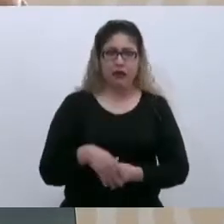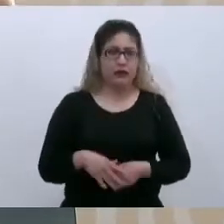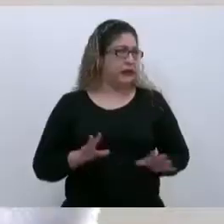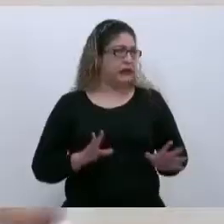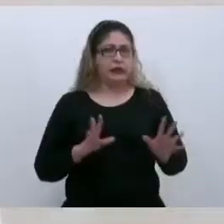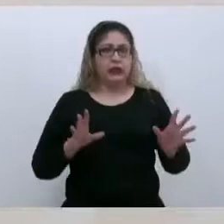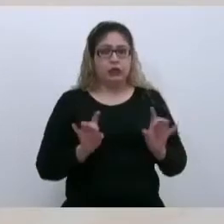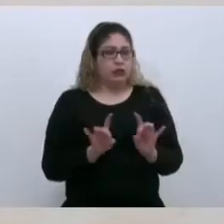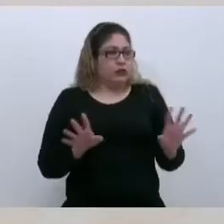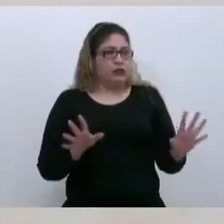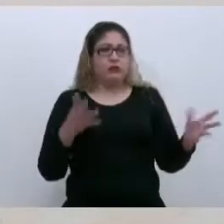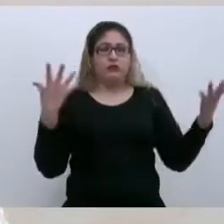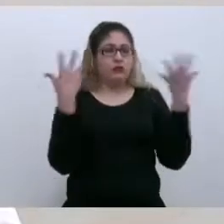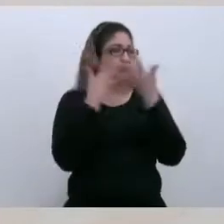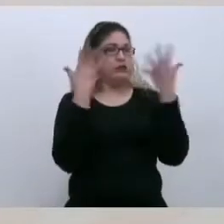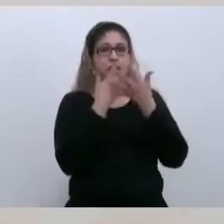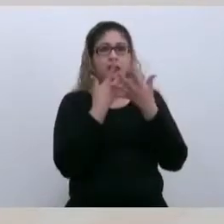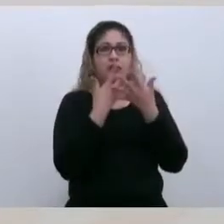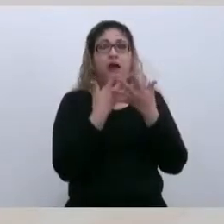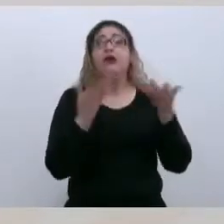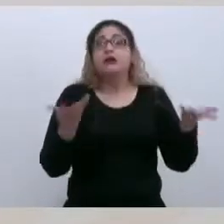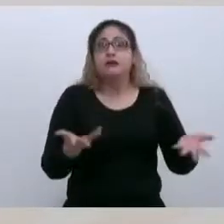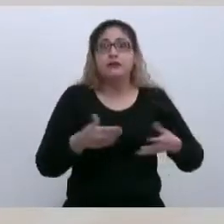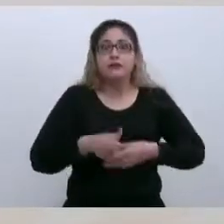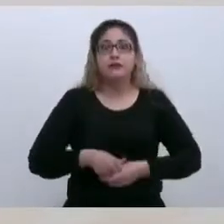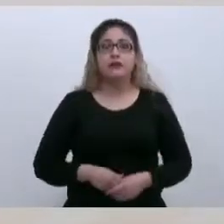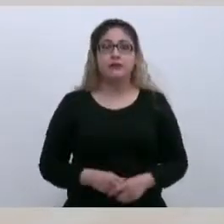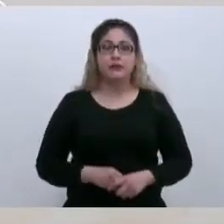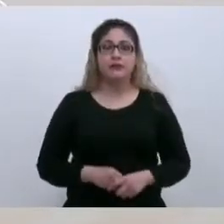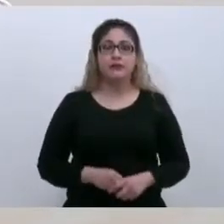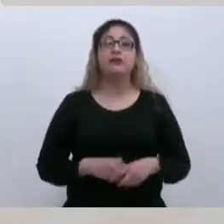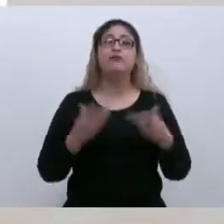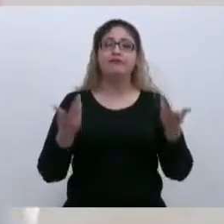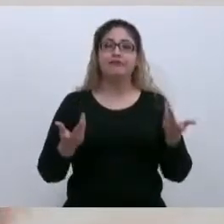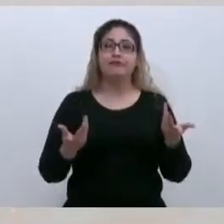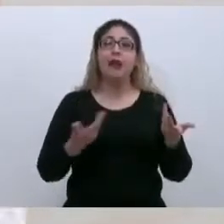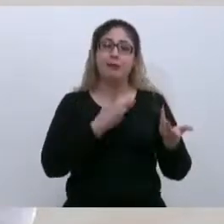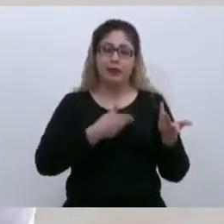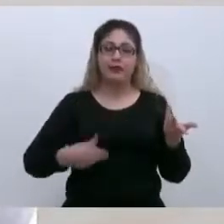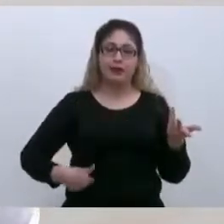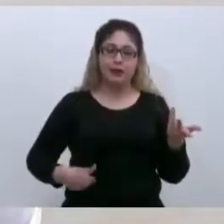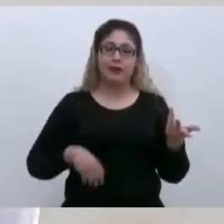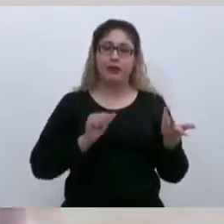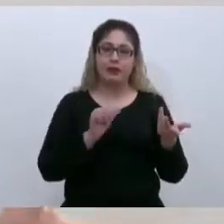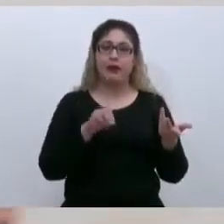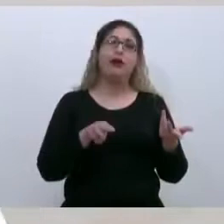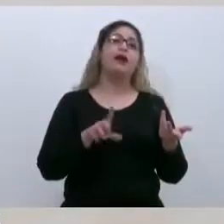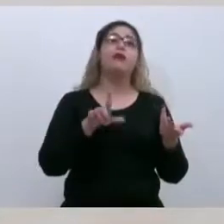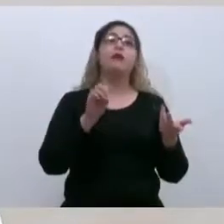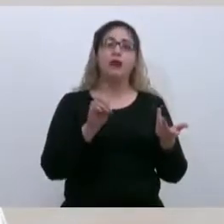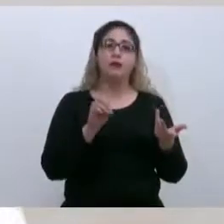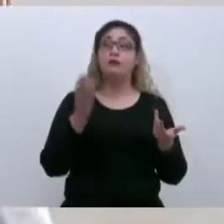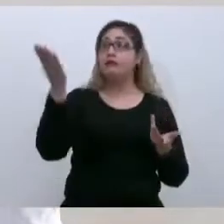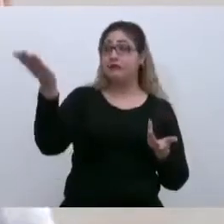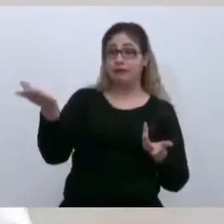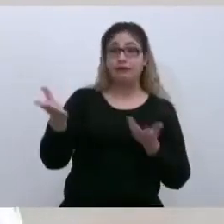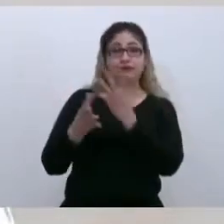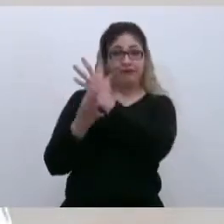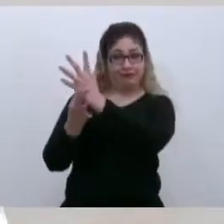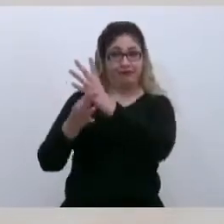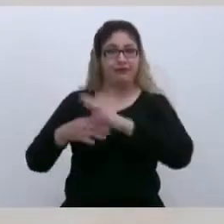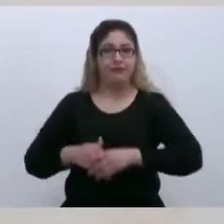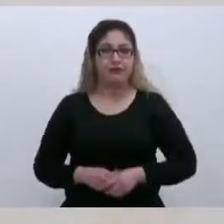por edad o por estado de salud. Y el presidente López Obrador nos dijo que había una alternativa, un camino distinto, y era